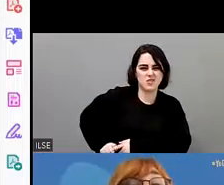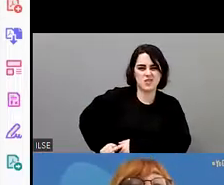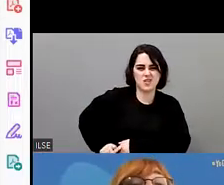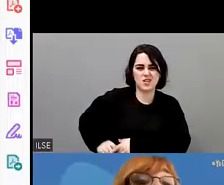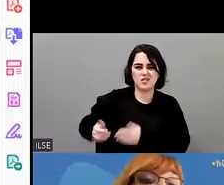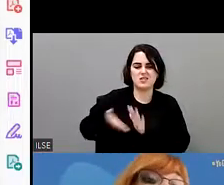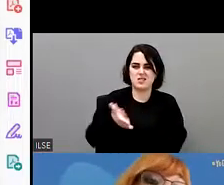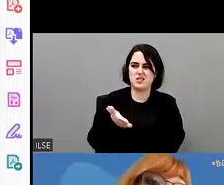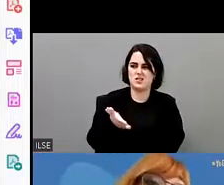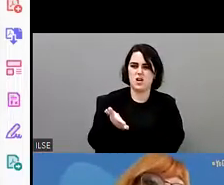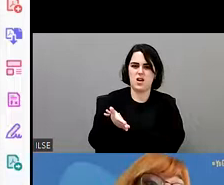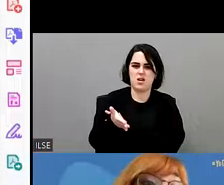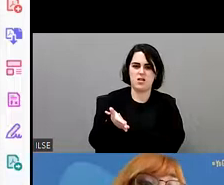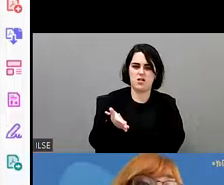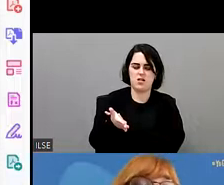a